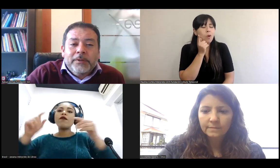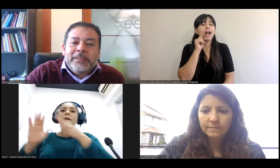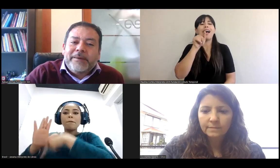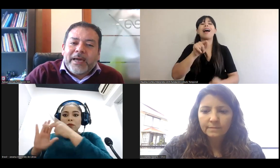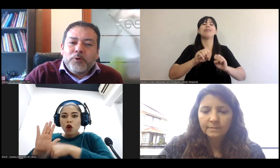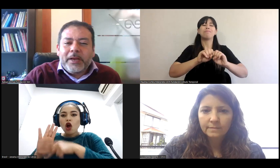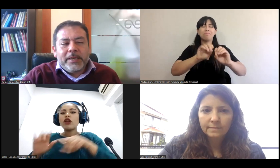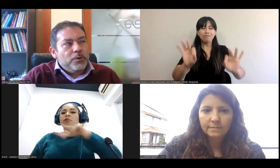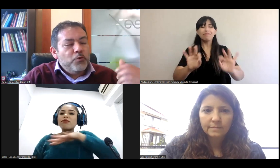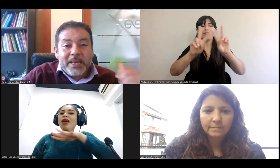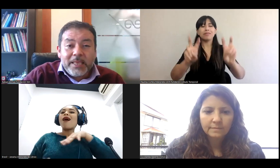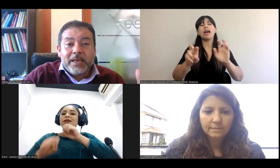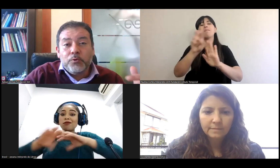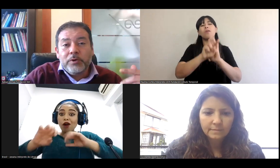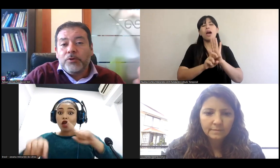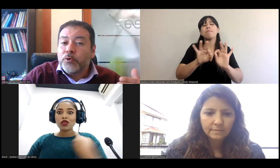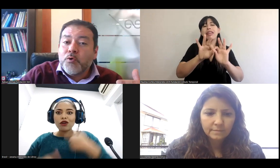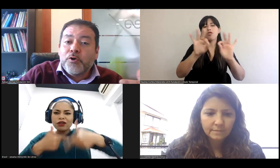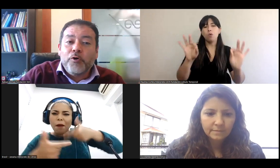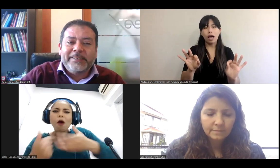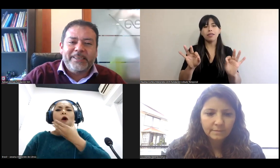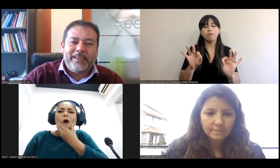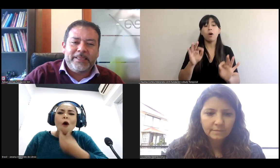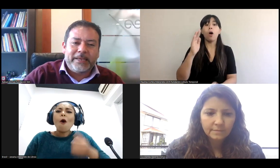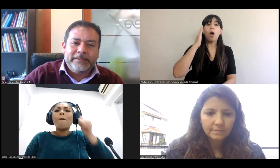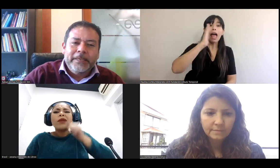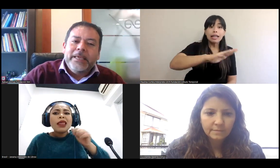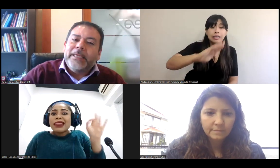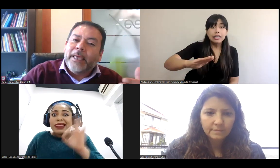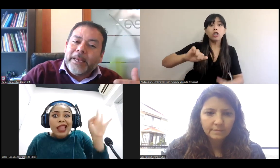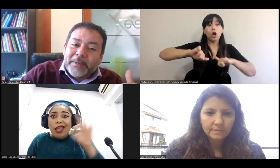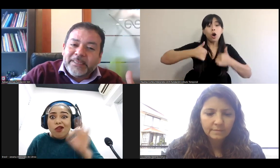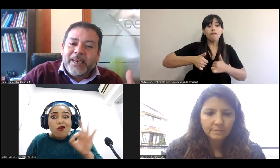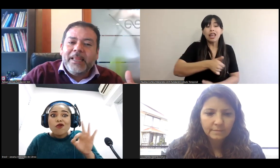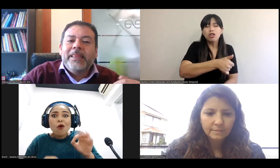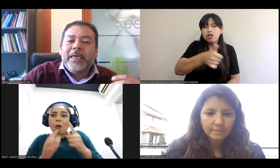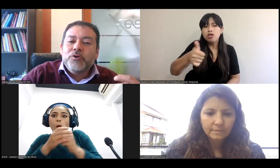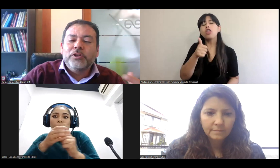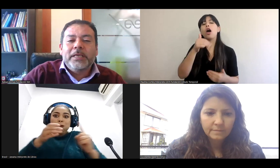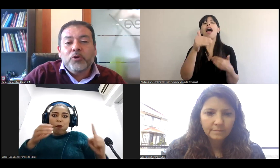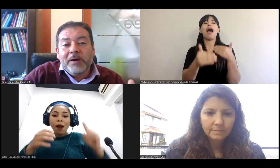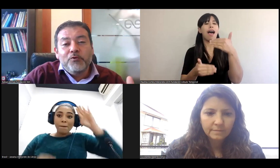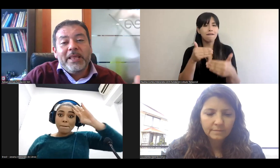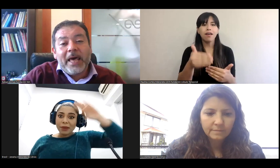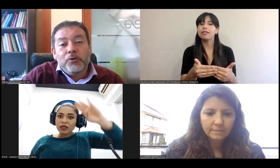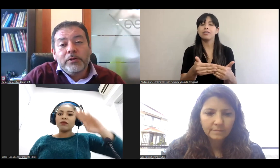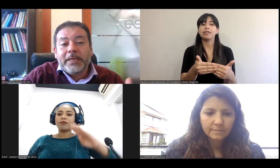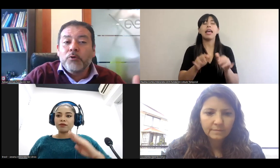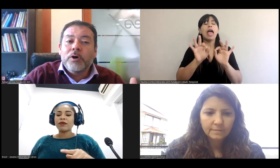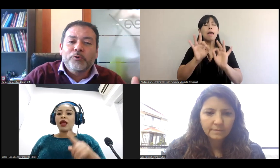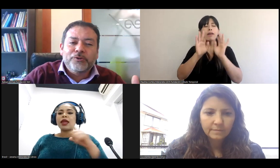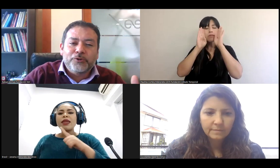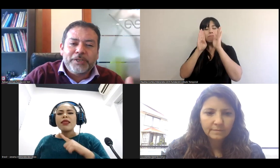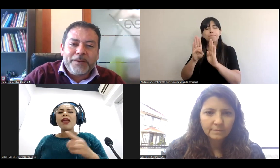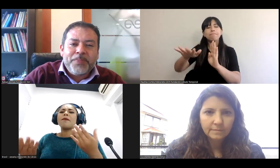educativa. Trabajamos para que ninguna niña, ningún niño, ningún joven se quede atrás, en especial de aquellos contextos más vulnerados de